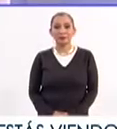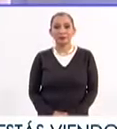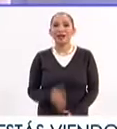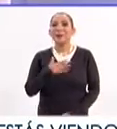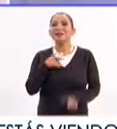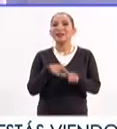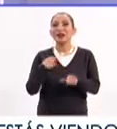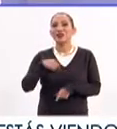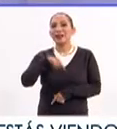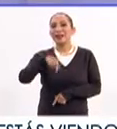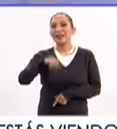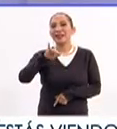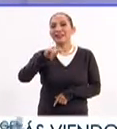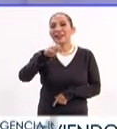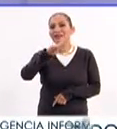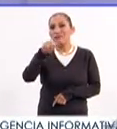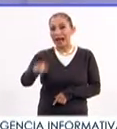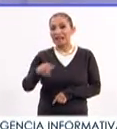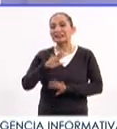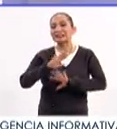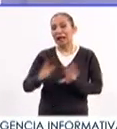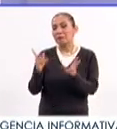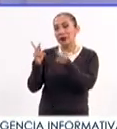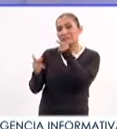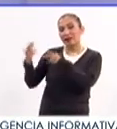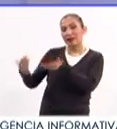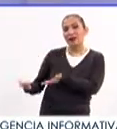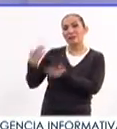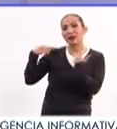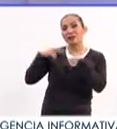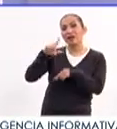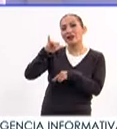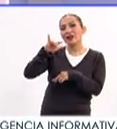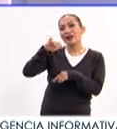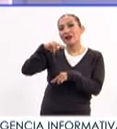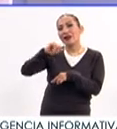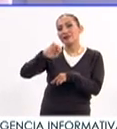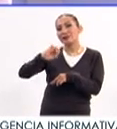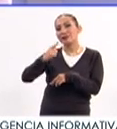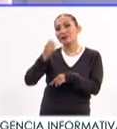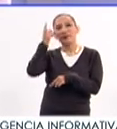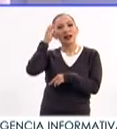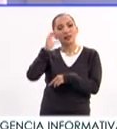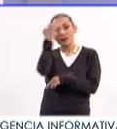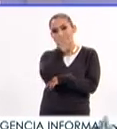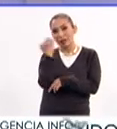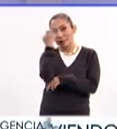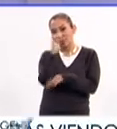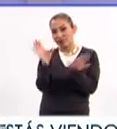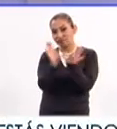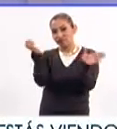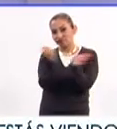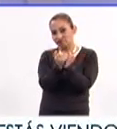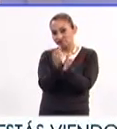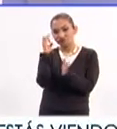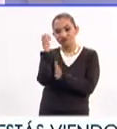Qué bueno que siguen con nosotros en Interfaz porque estamos platicando con la maestra Liliana Sánchez. Ella es directora de exámenes de